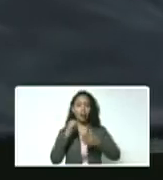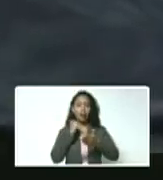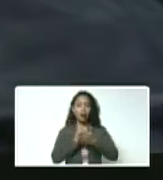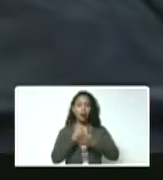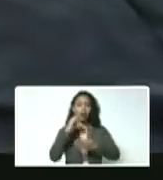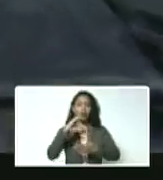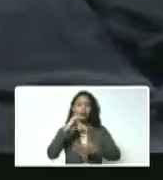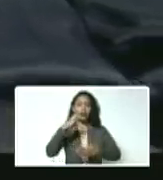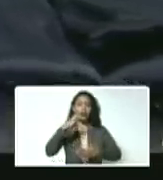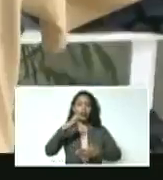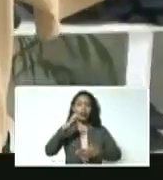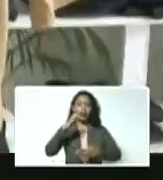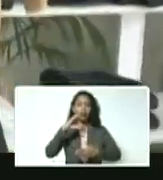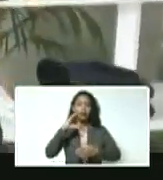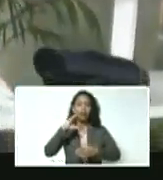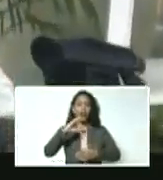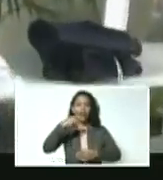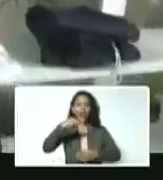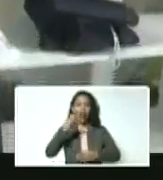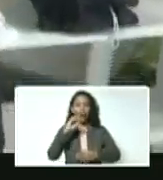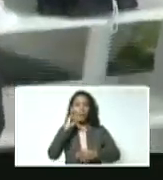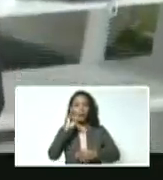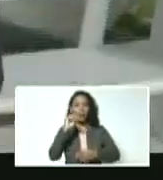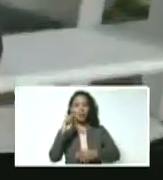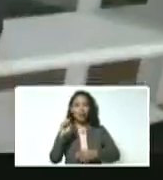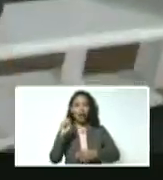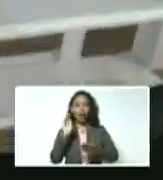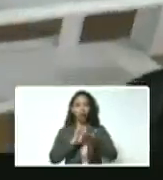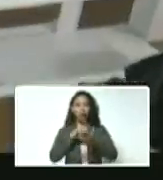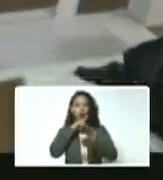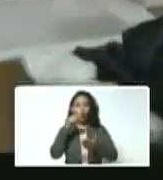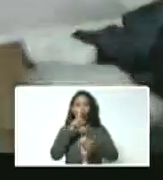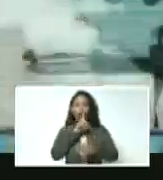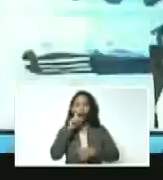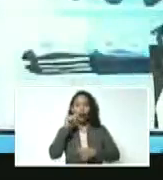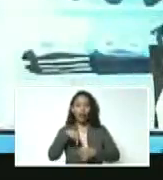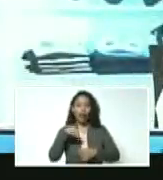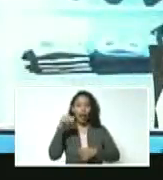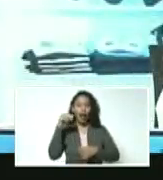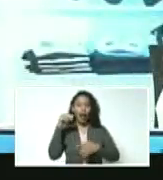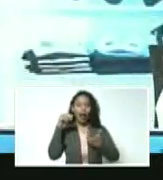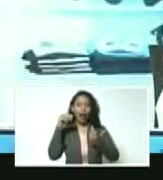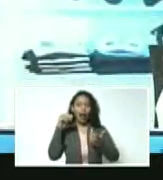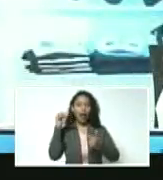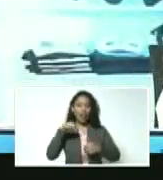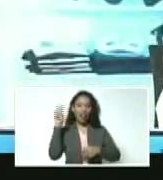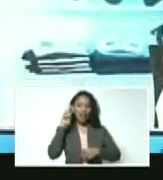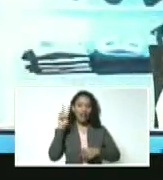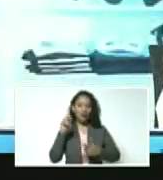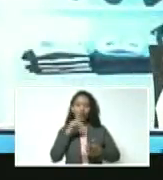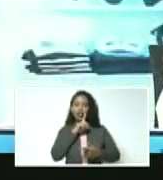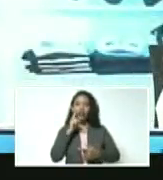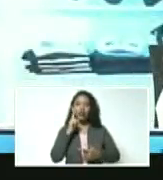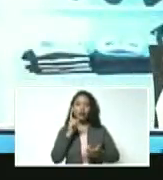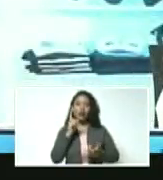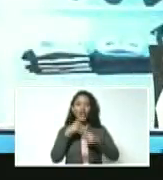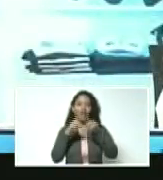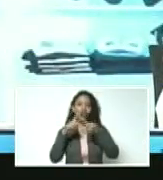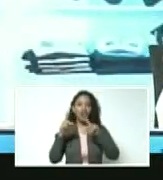gente le puso ese nombre, la franela. En Venezuela le decimos franela. A la franela